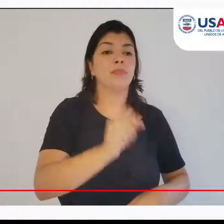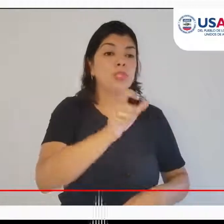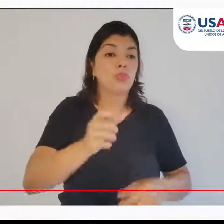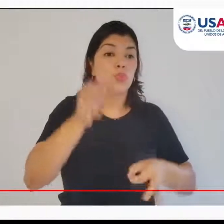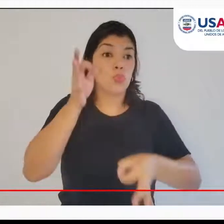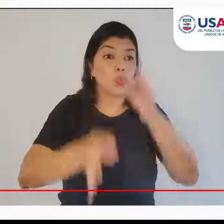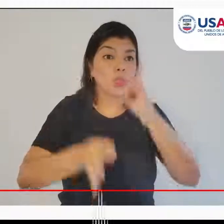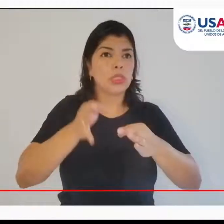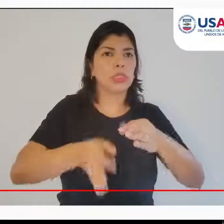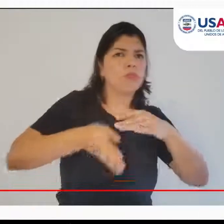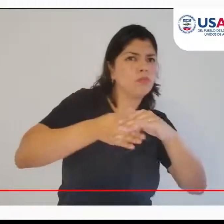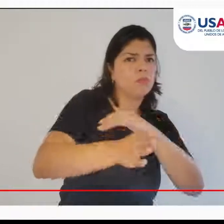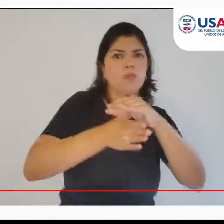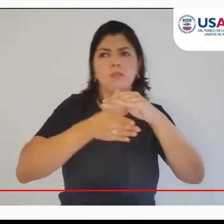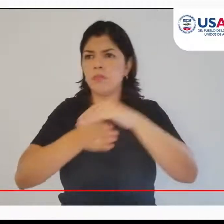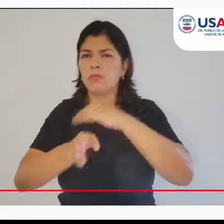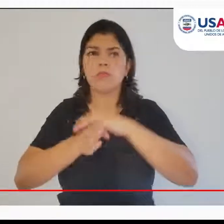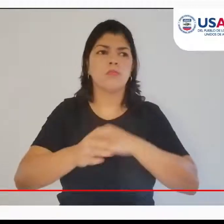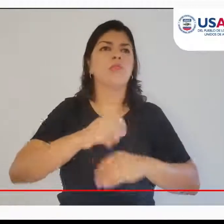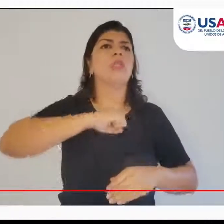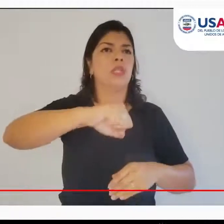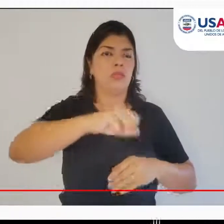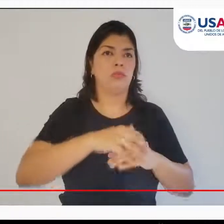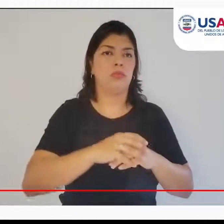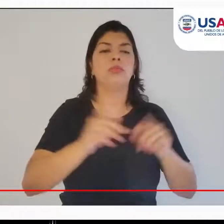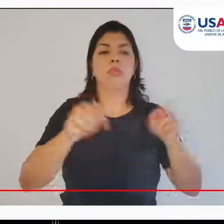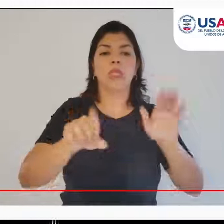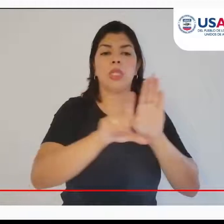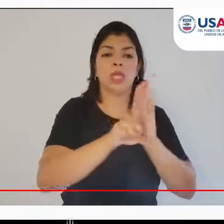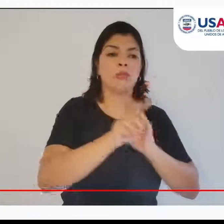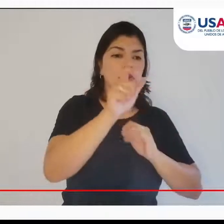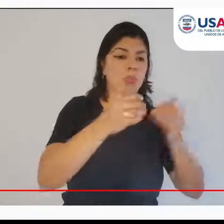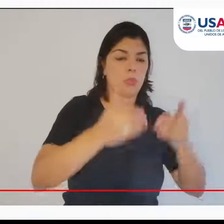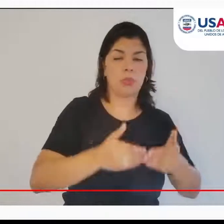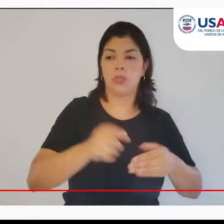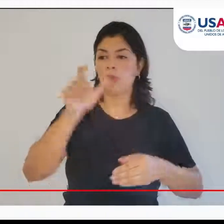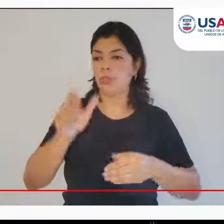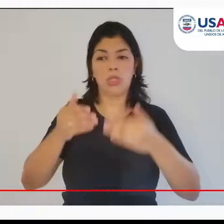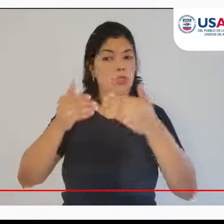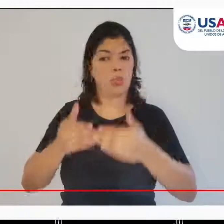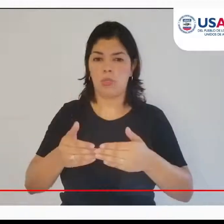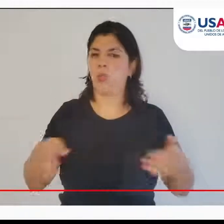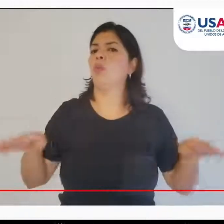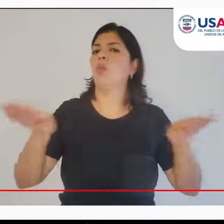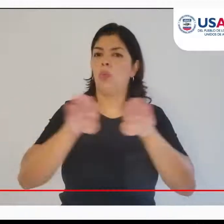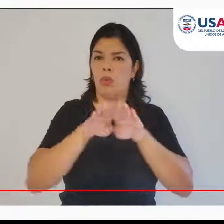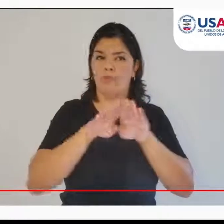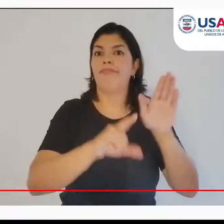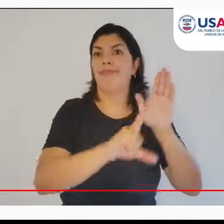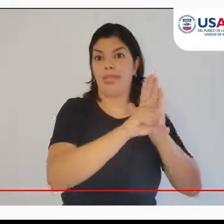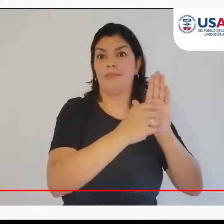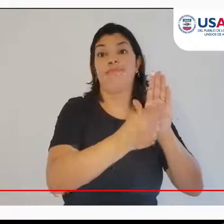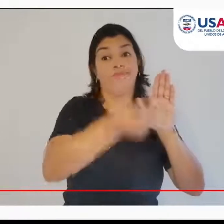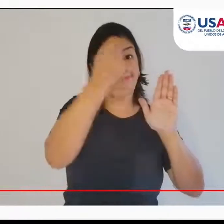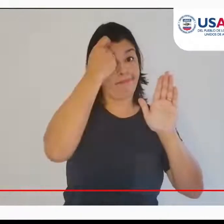la justicia y de igualdad ante la ley, de reconocimiento como iguales ante la ley. ¿Listo? Entonces es súper